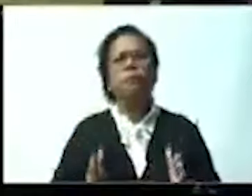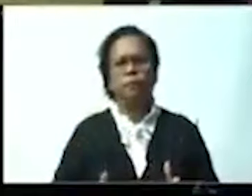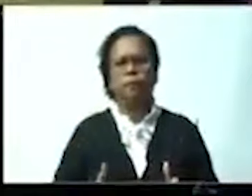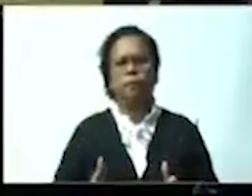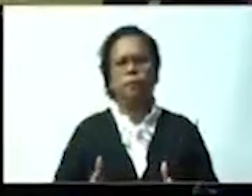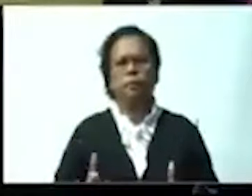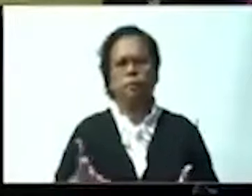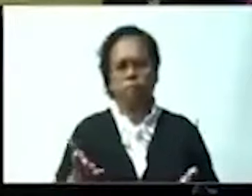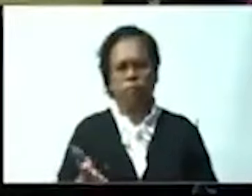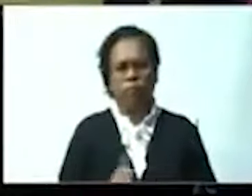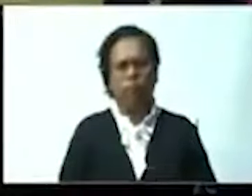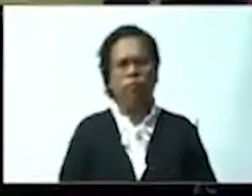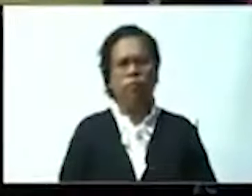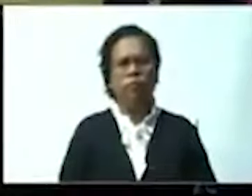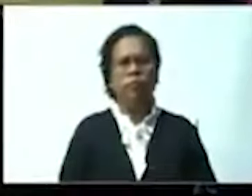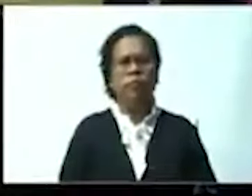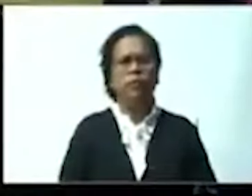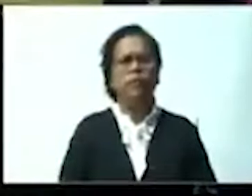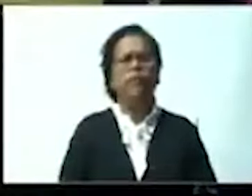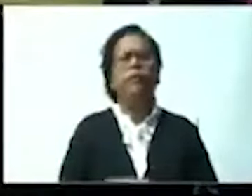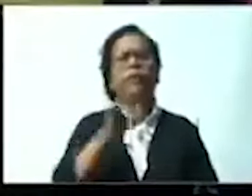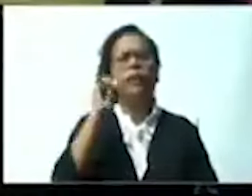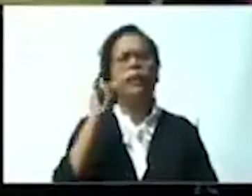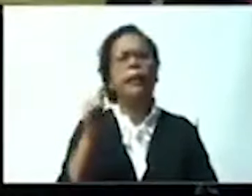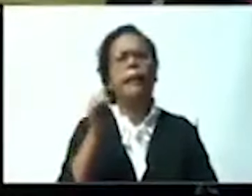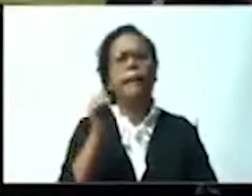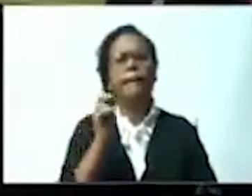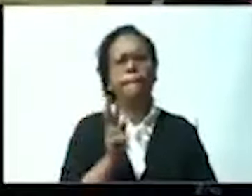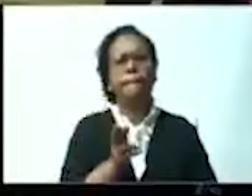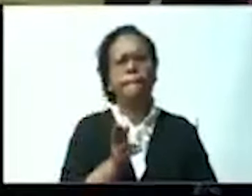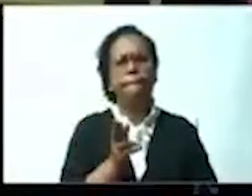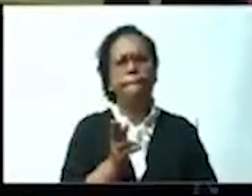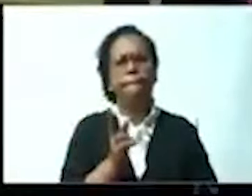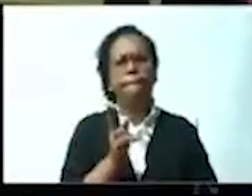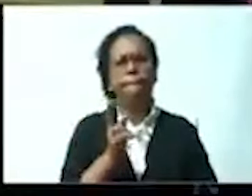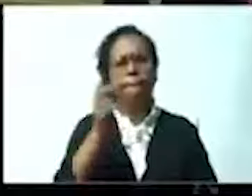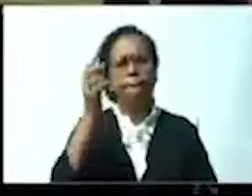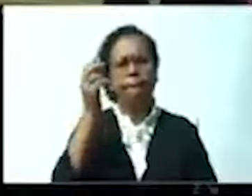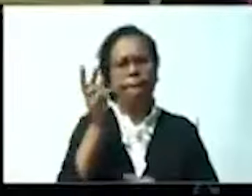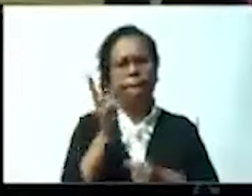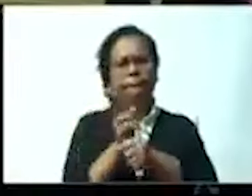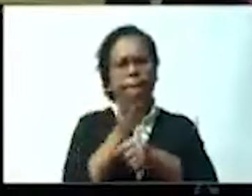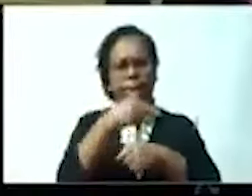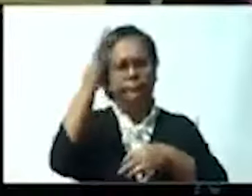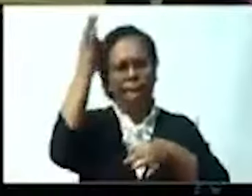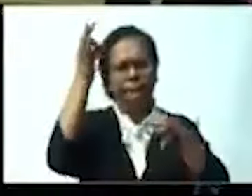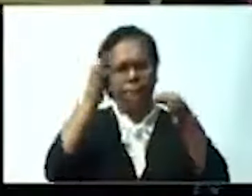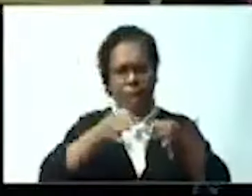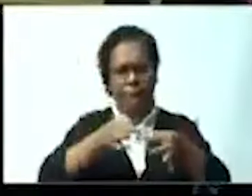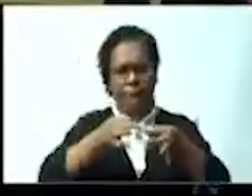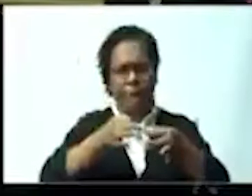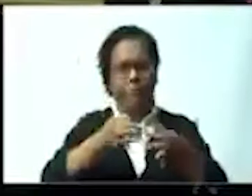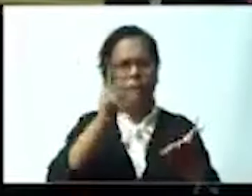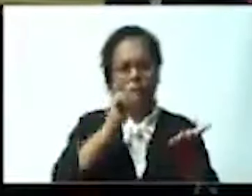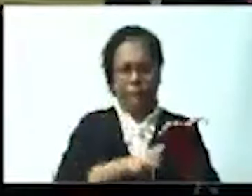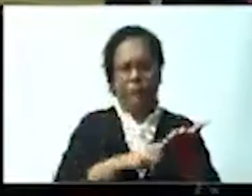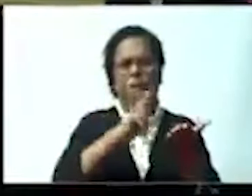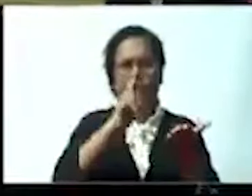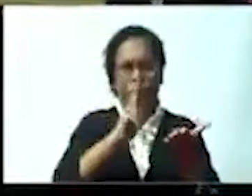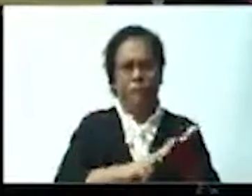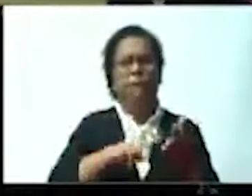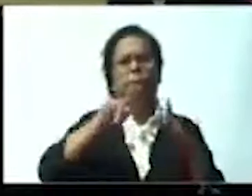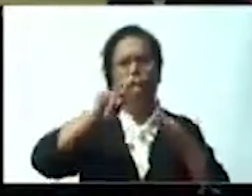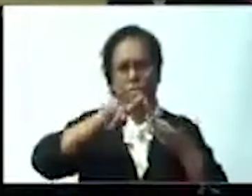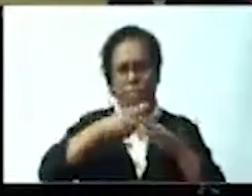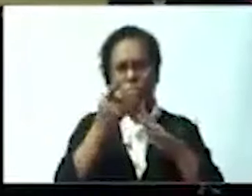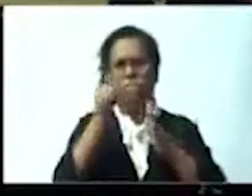proyecto de resolución de contrato inició primero con una ley que fue aprobada de manera